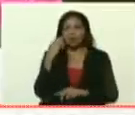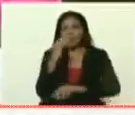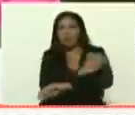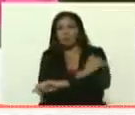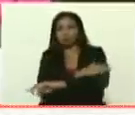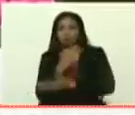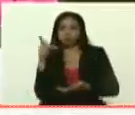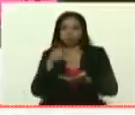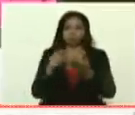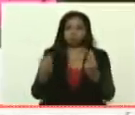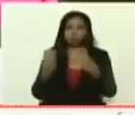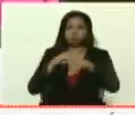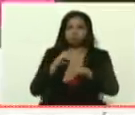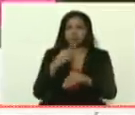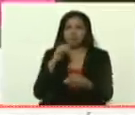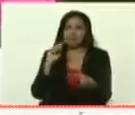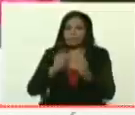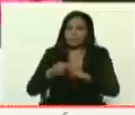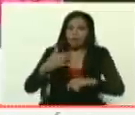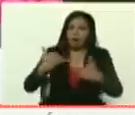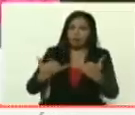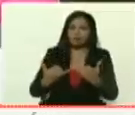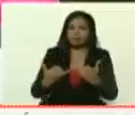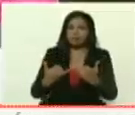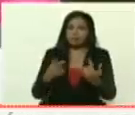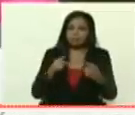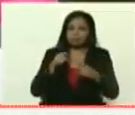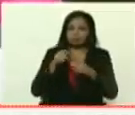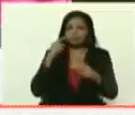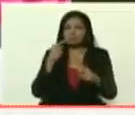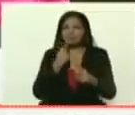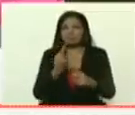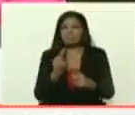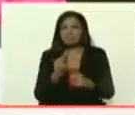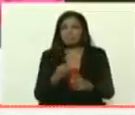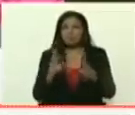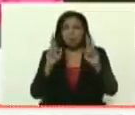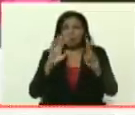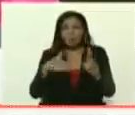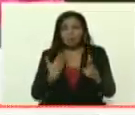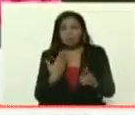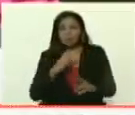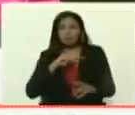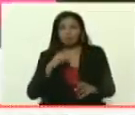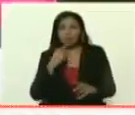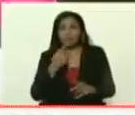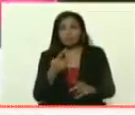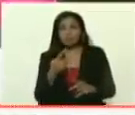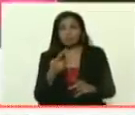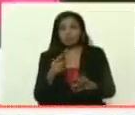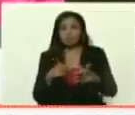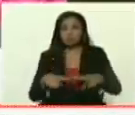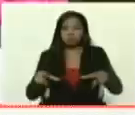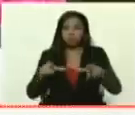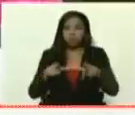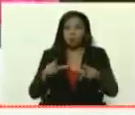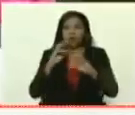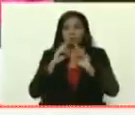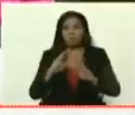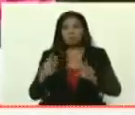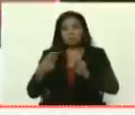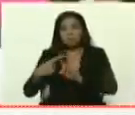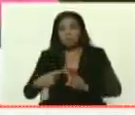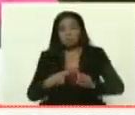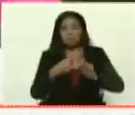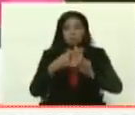oposición asiste a una mesa de negociaciones. ¿Qué ha cambiado en esta oportunidad que lo lleva usted a decir que podríamos estar hablando en un escenario de resultados positivos